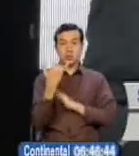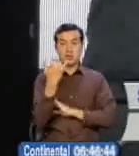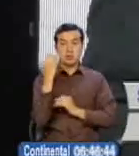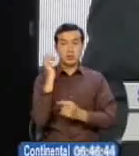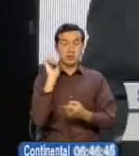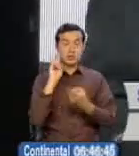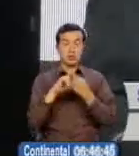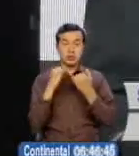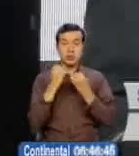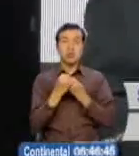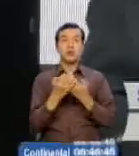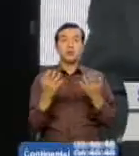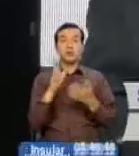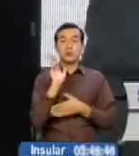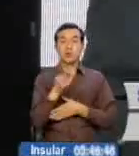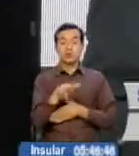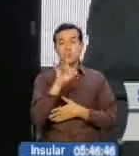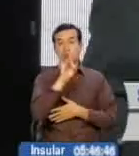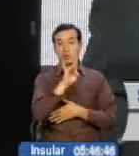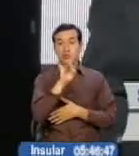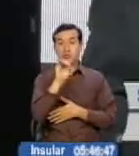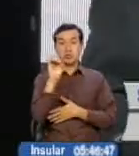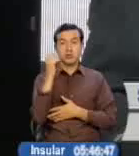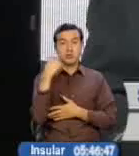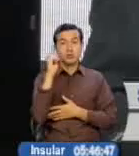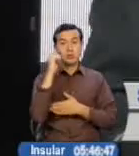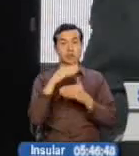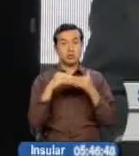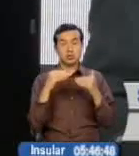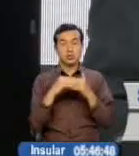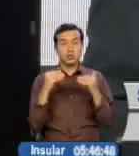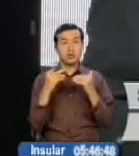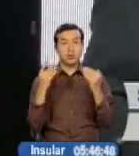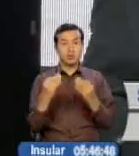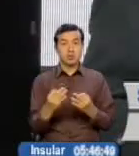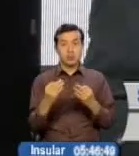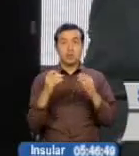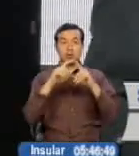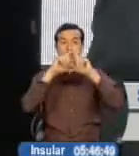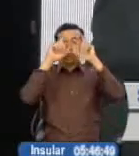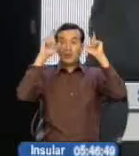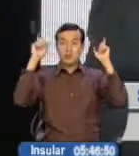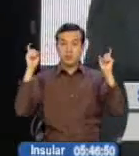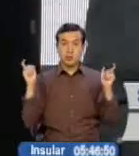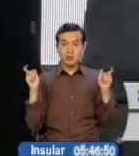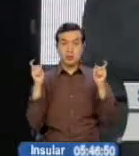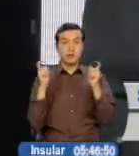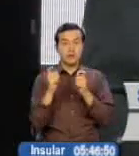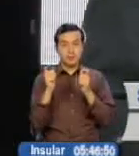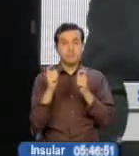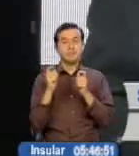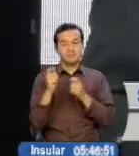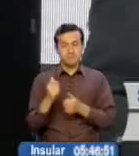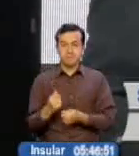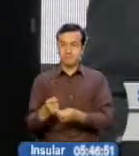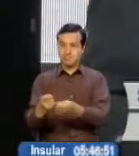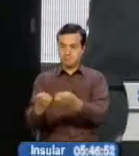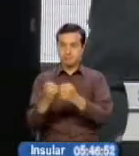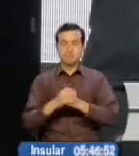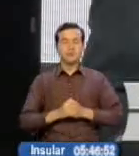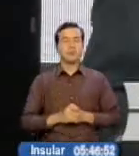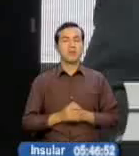se han adjudicado 3.800 millones de dólares únicamente para la pequeña y la mediana empresa ecuatoriana. Se han